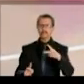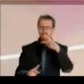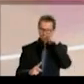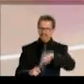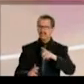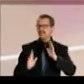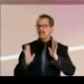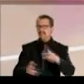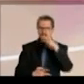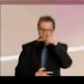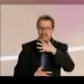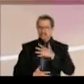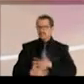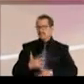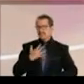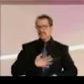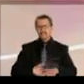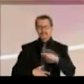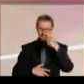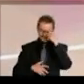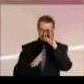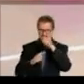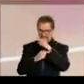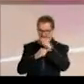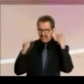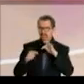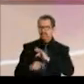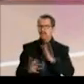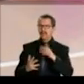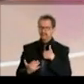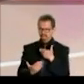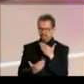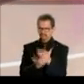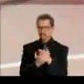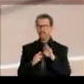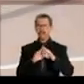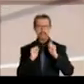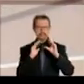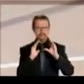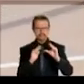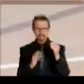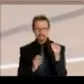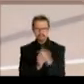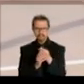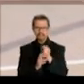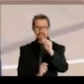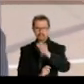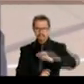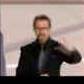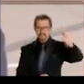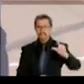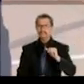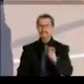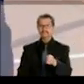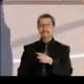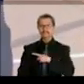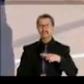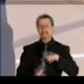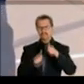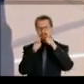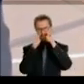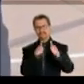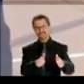de propuestas profesionalizar capacitar como dicen ellos pone la atención soy el único aspirante de los cuatro